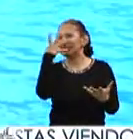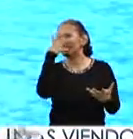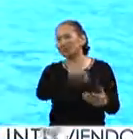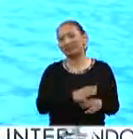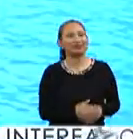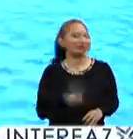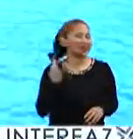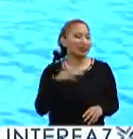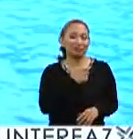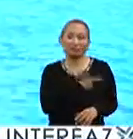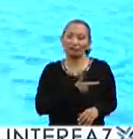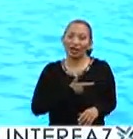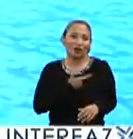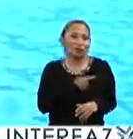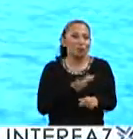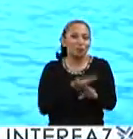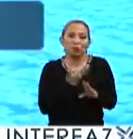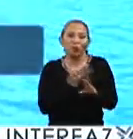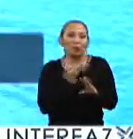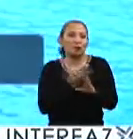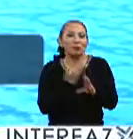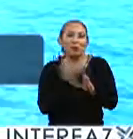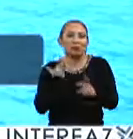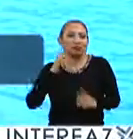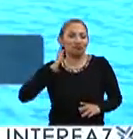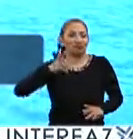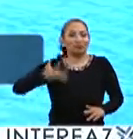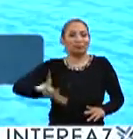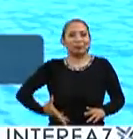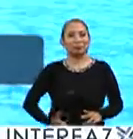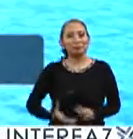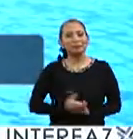hermoso, a mí me gusta, o sea, estoy muy, muy orgullosa.